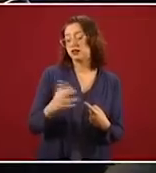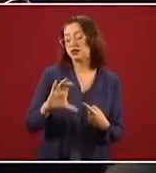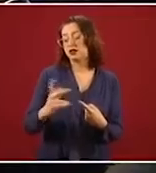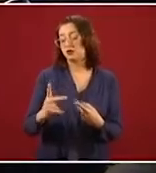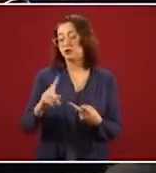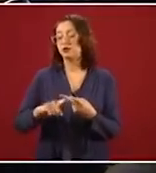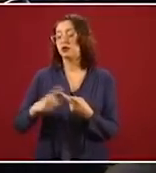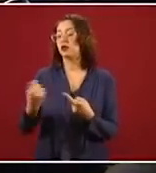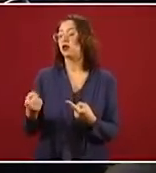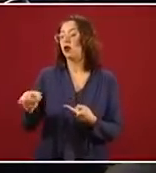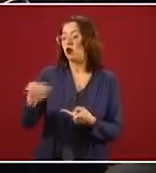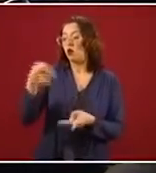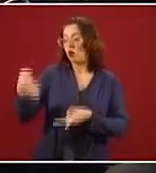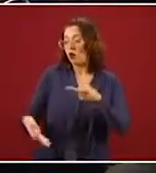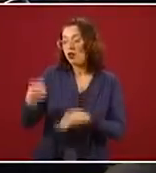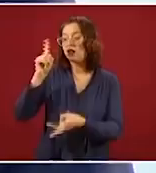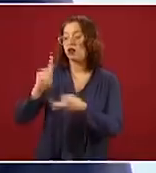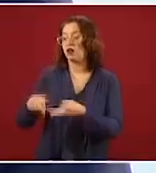gentes íntegras,